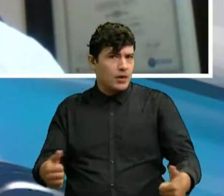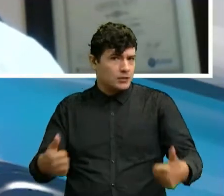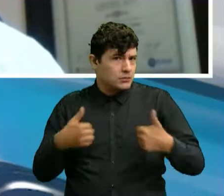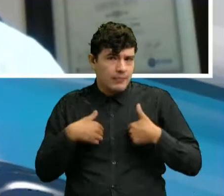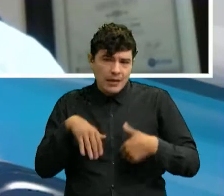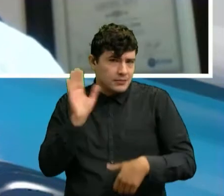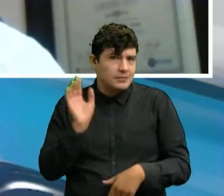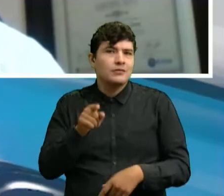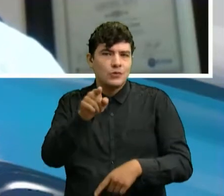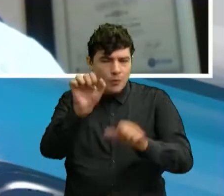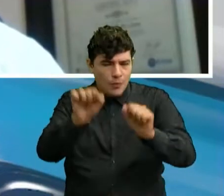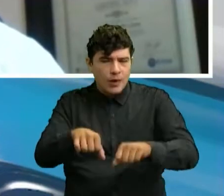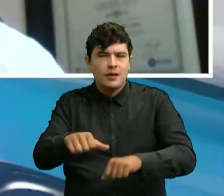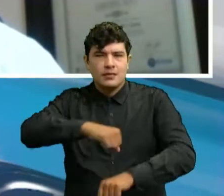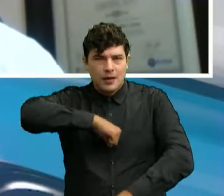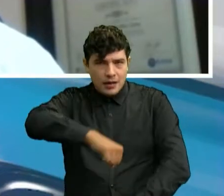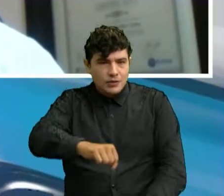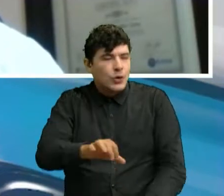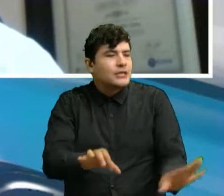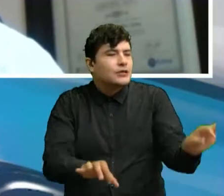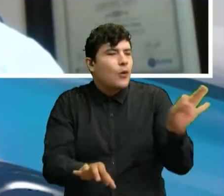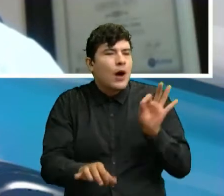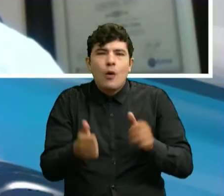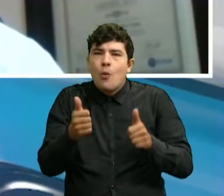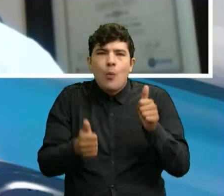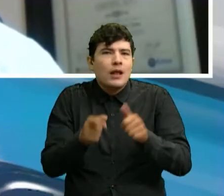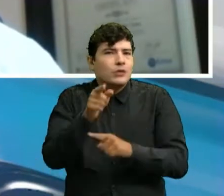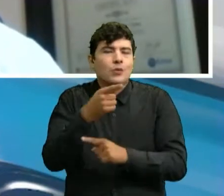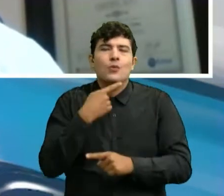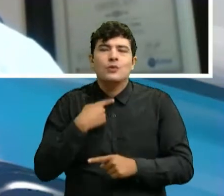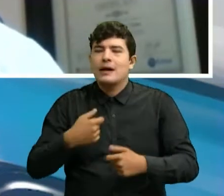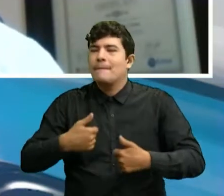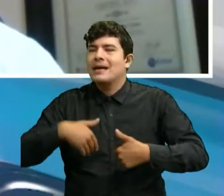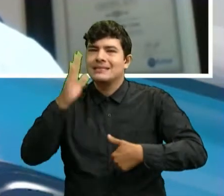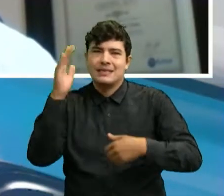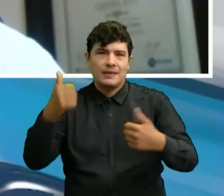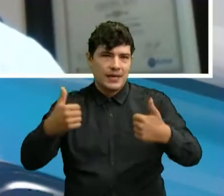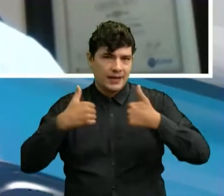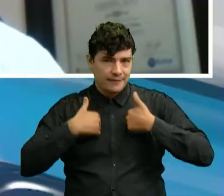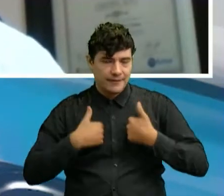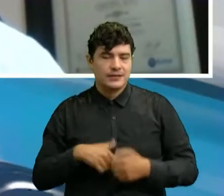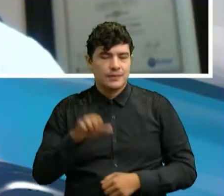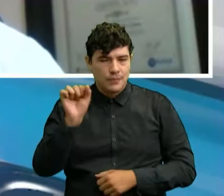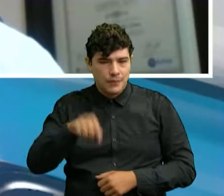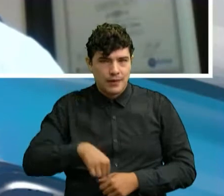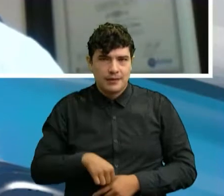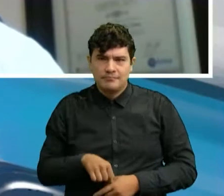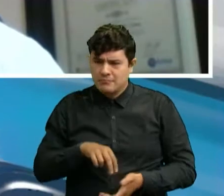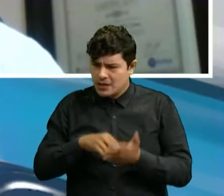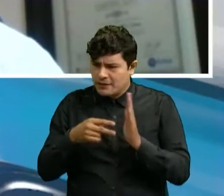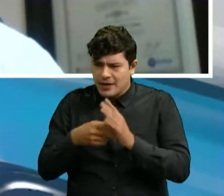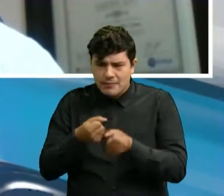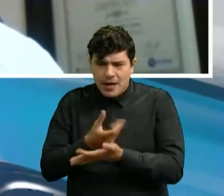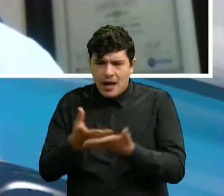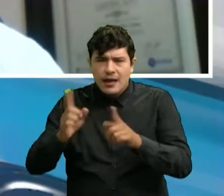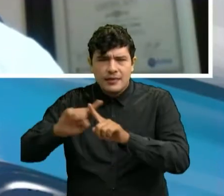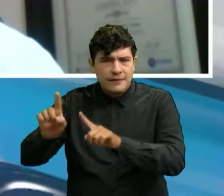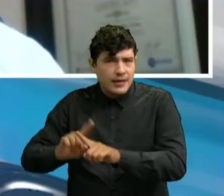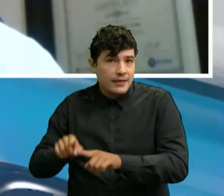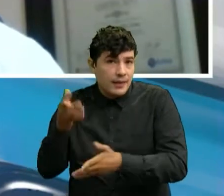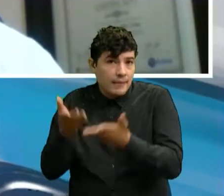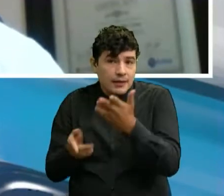anterior, puede tener derecho a la pensión de sobrevivientes. O sea, en ese sentido, si hay que mirar en qué